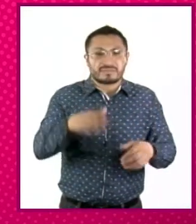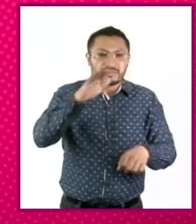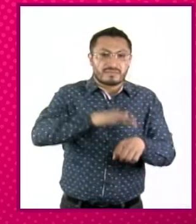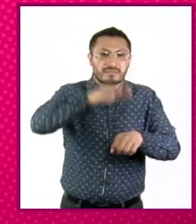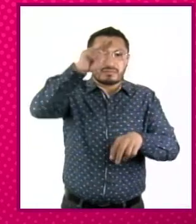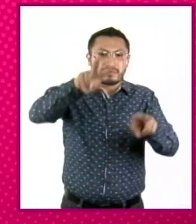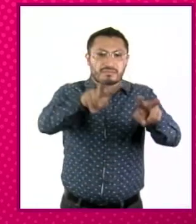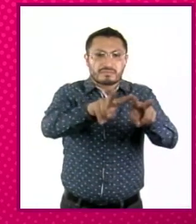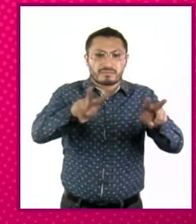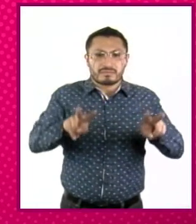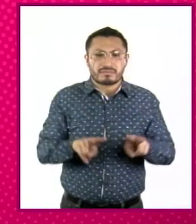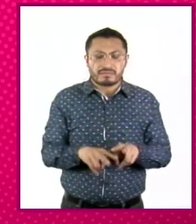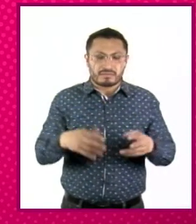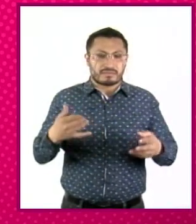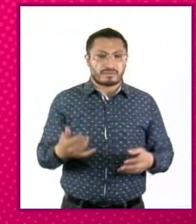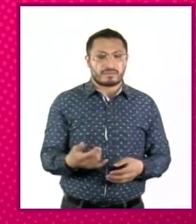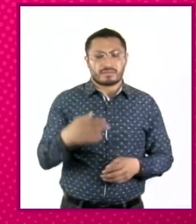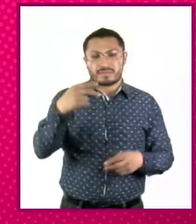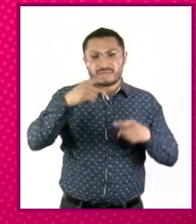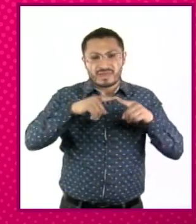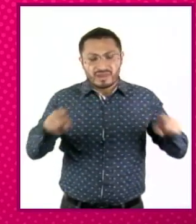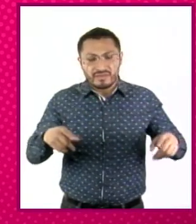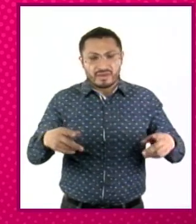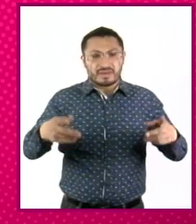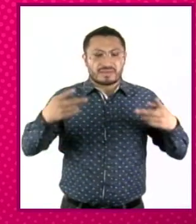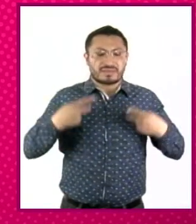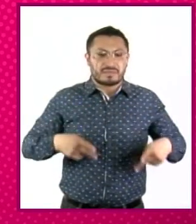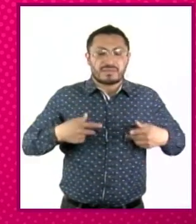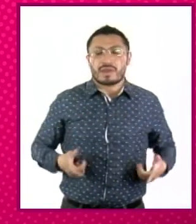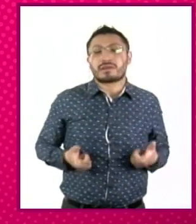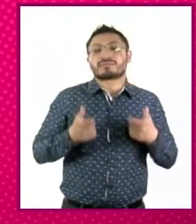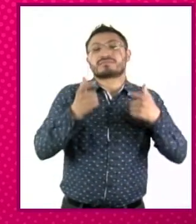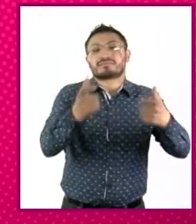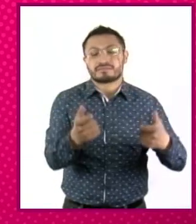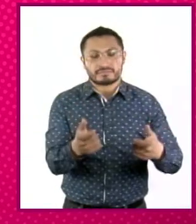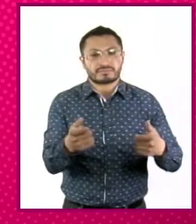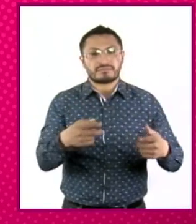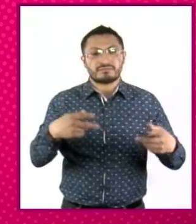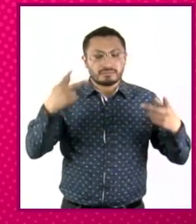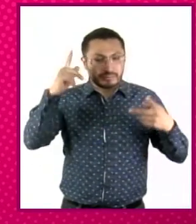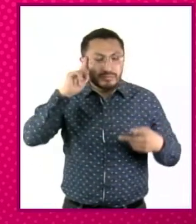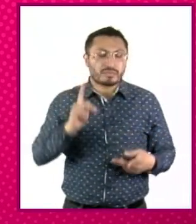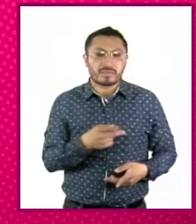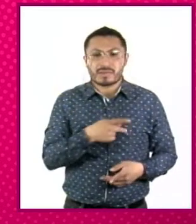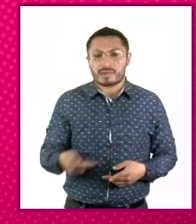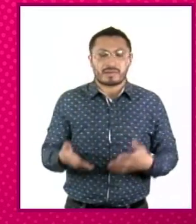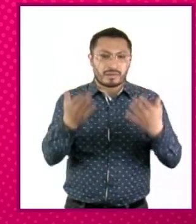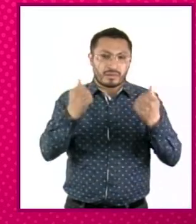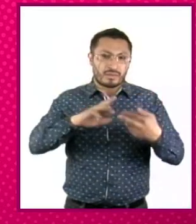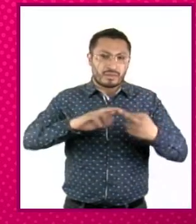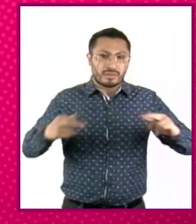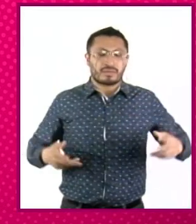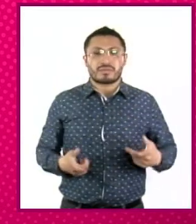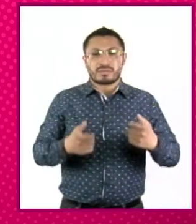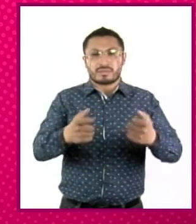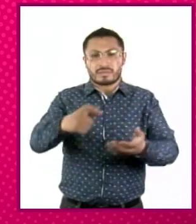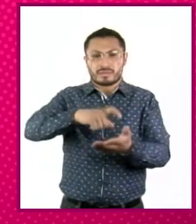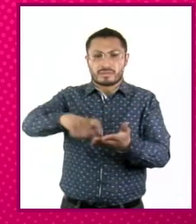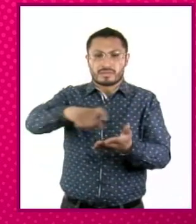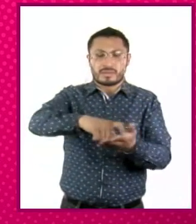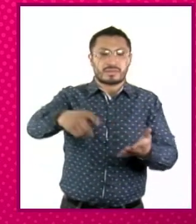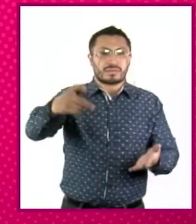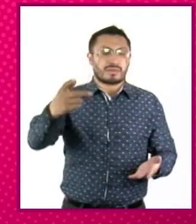clases potentadas o de las clases dueñas del dinero, no tienen recursos económicos, por ejemplo, para comprar poder